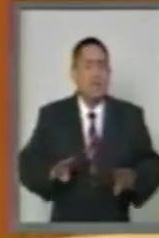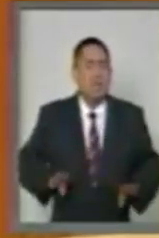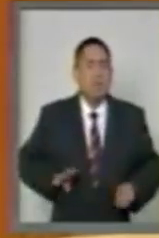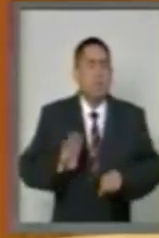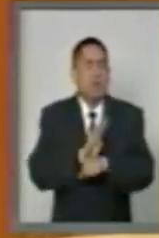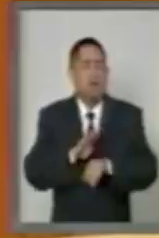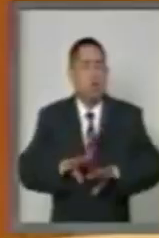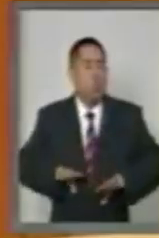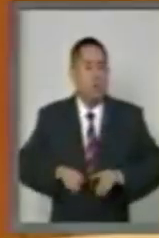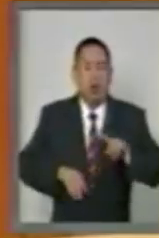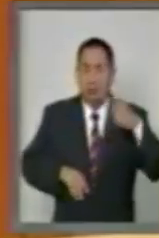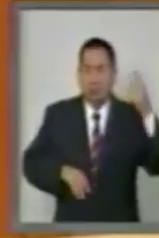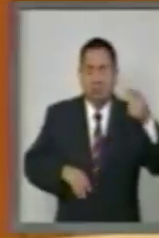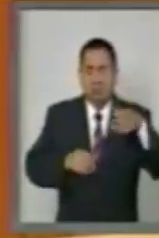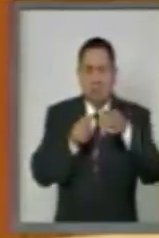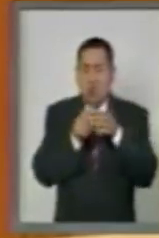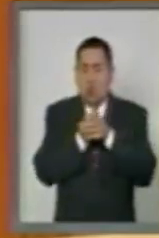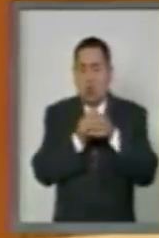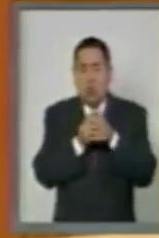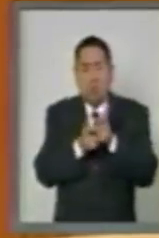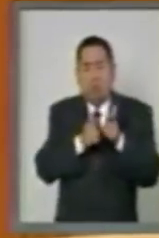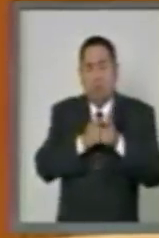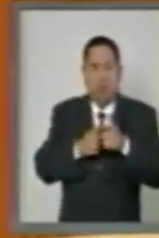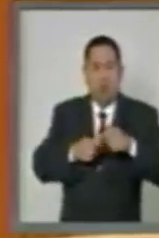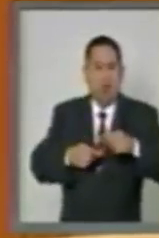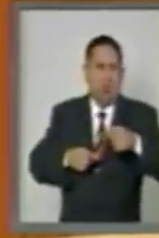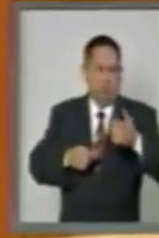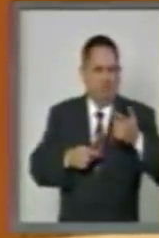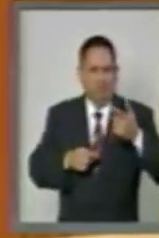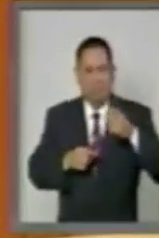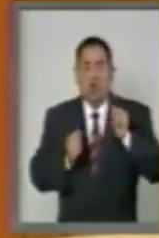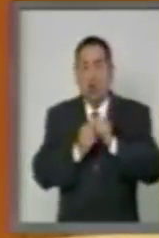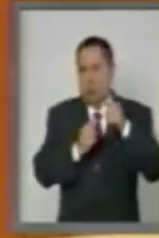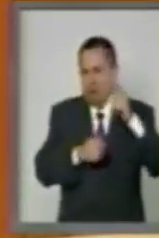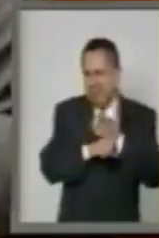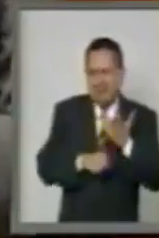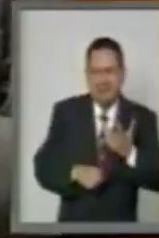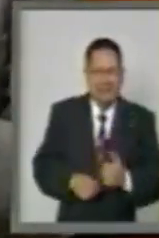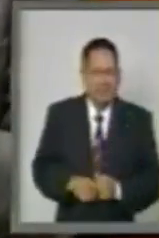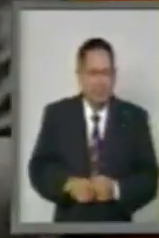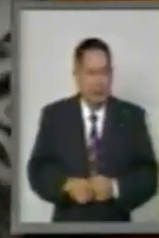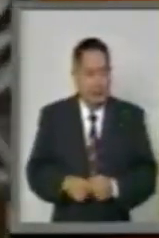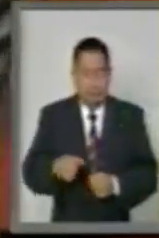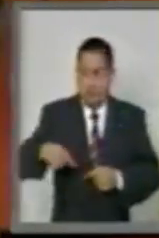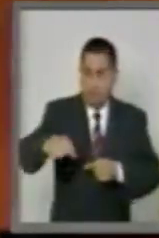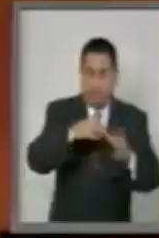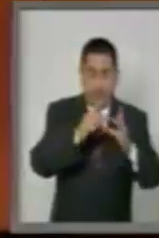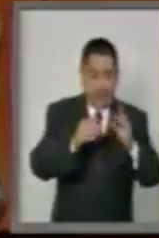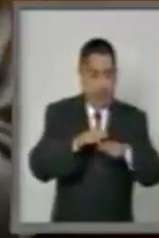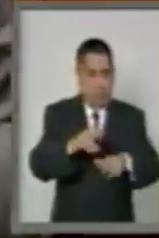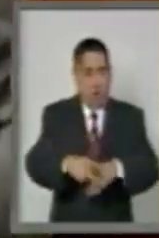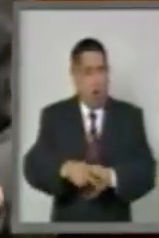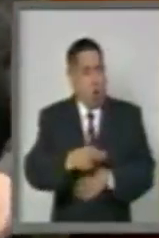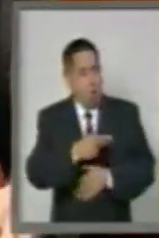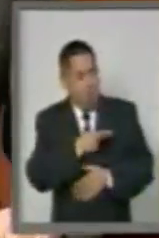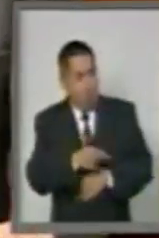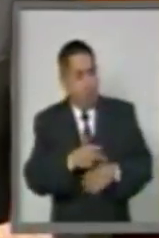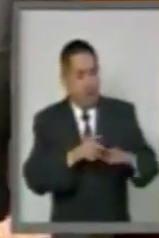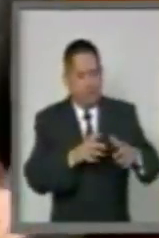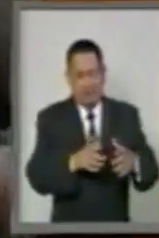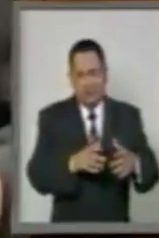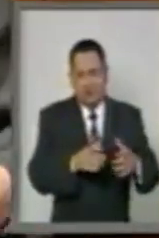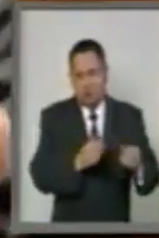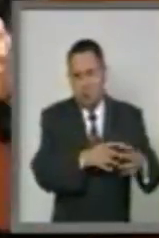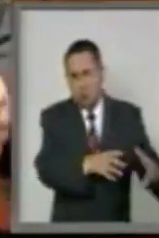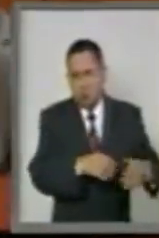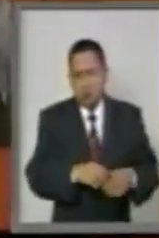la oligarquía nacional. Cuando aquí se habla de pobreza y de la concentración de la riqueza, unos